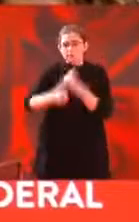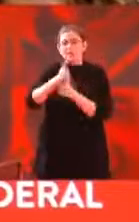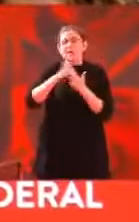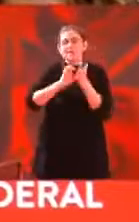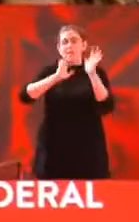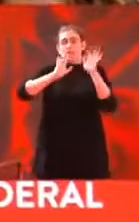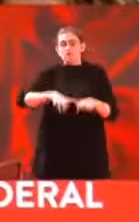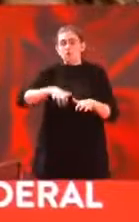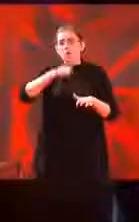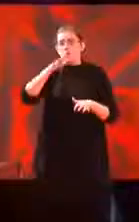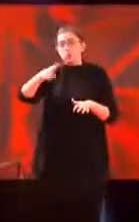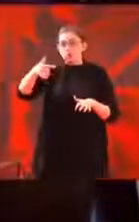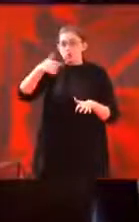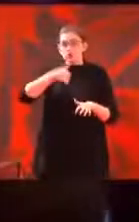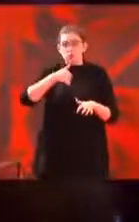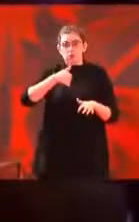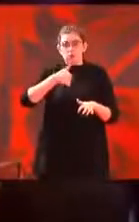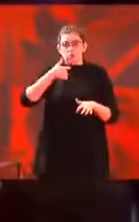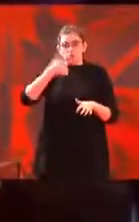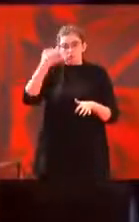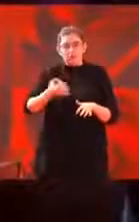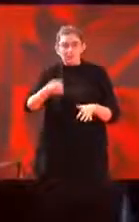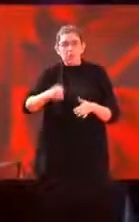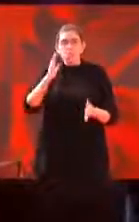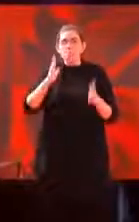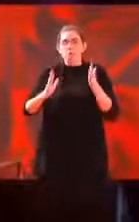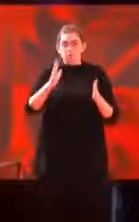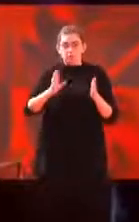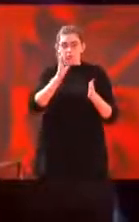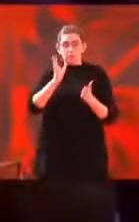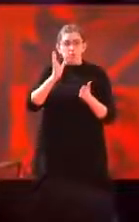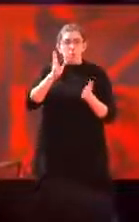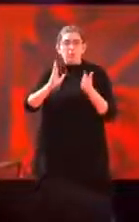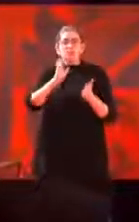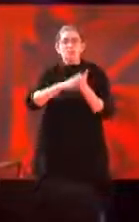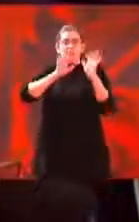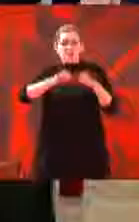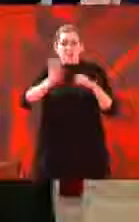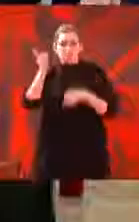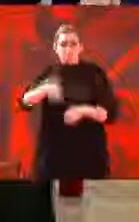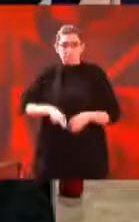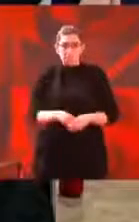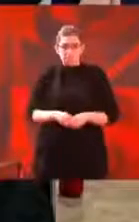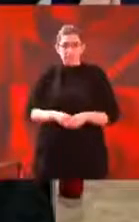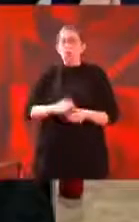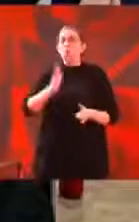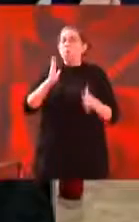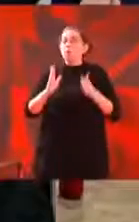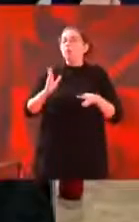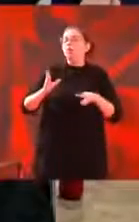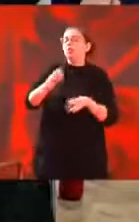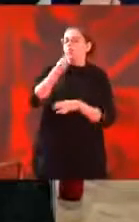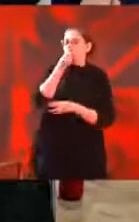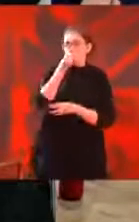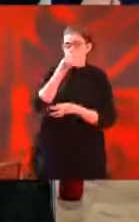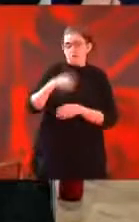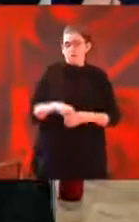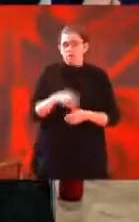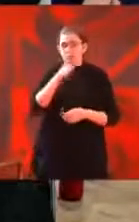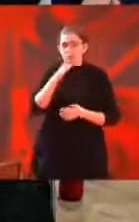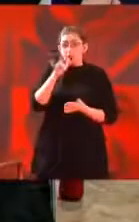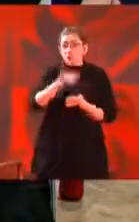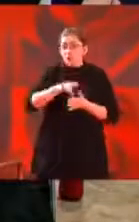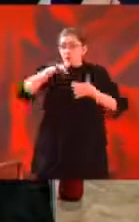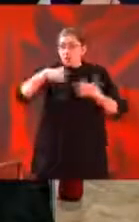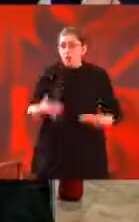León. Y por eso estoy convencido de que este es tu momento, porque es el momento de Castilla y León. Es el momento de los socialistas, porque llegó la